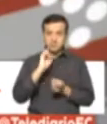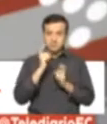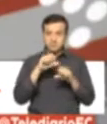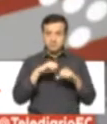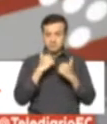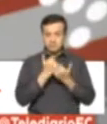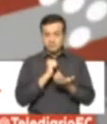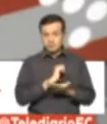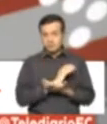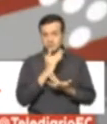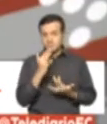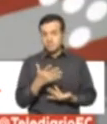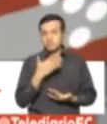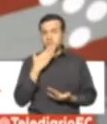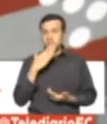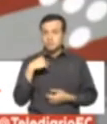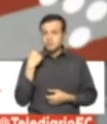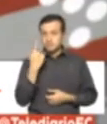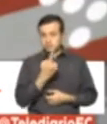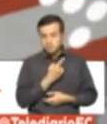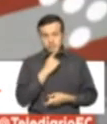No podemos estar nosotros